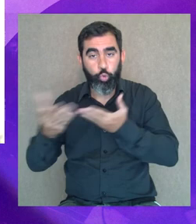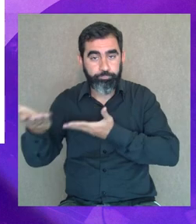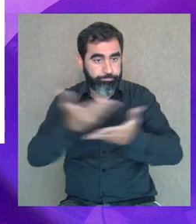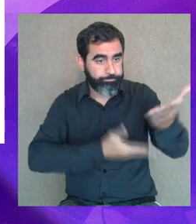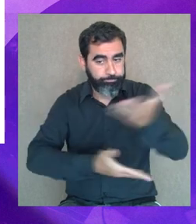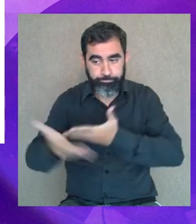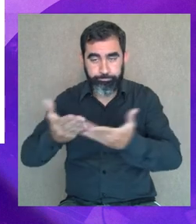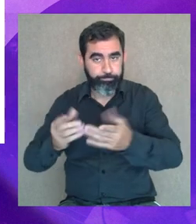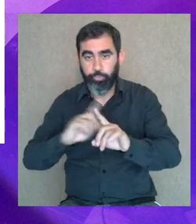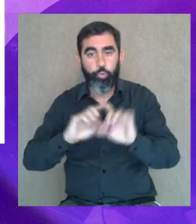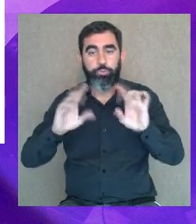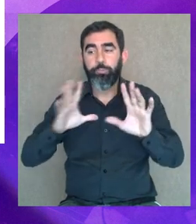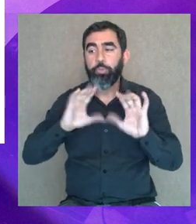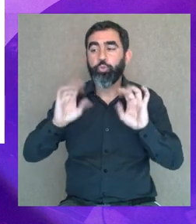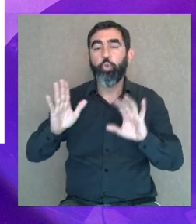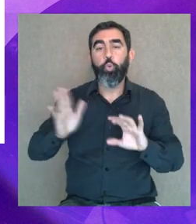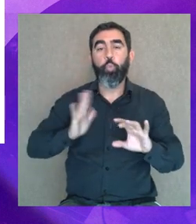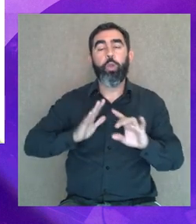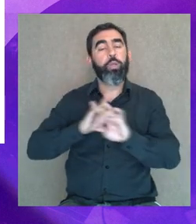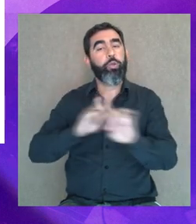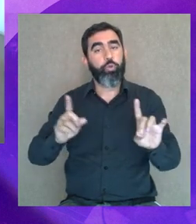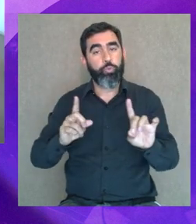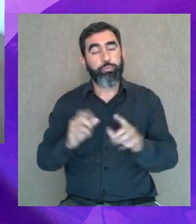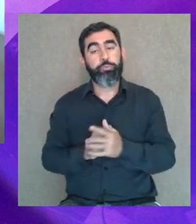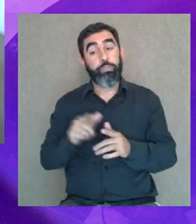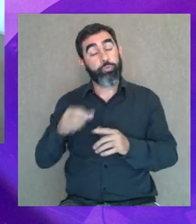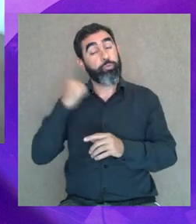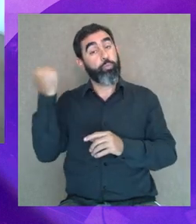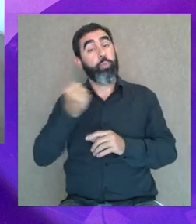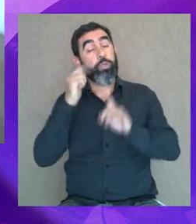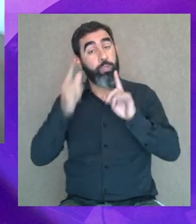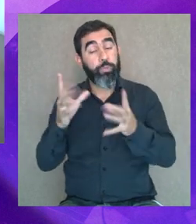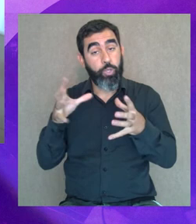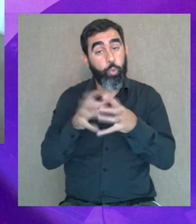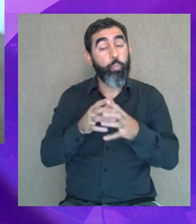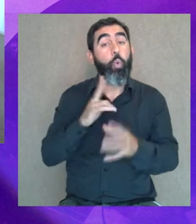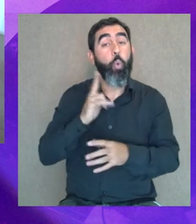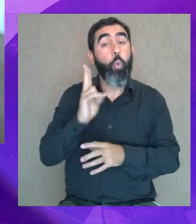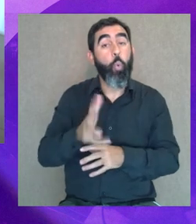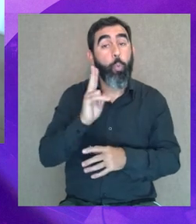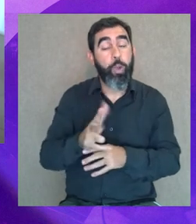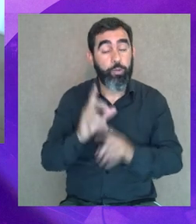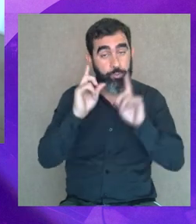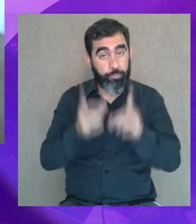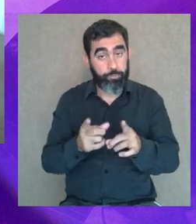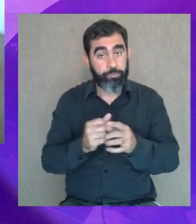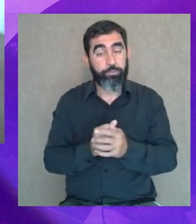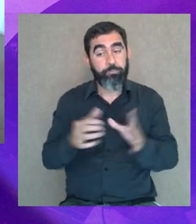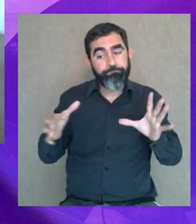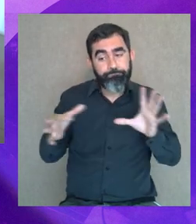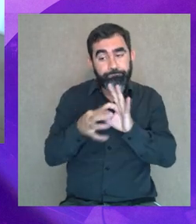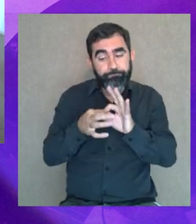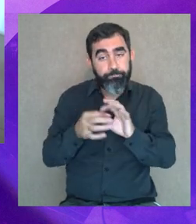todas y todos o sea no es una cuestión de las mujeres eso me parece que es muy importante es del grupo humano de los